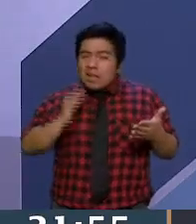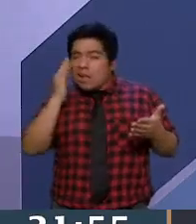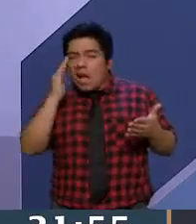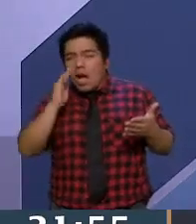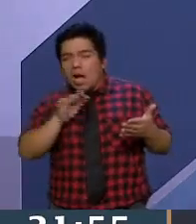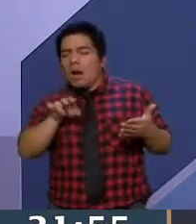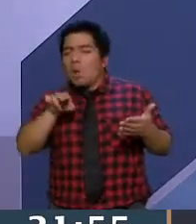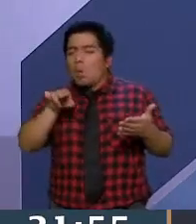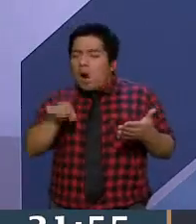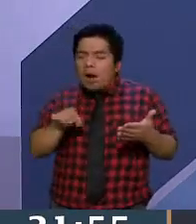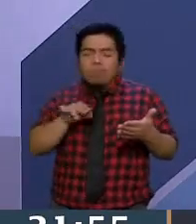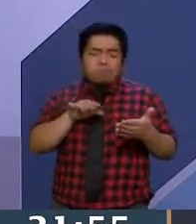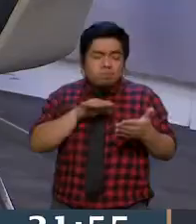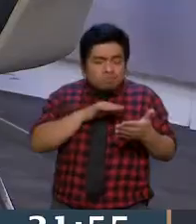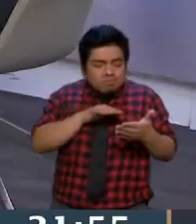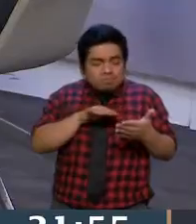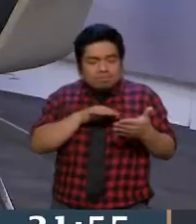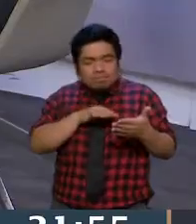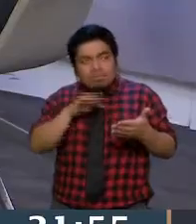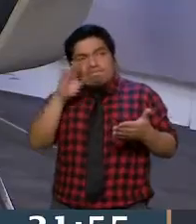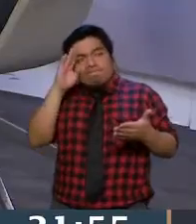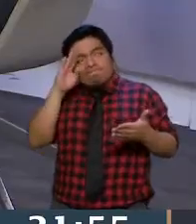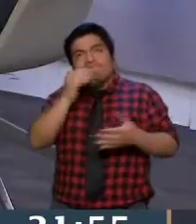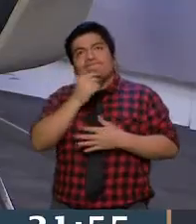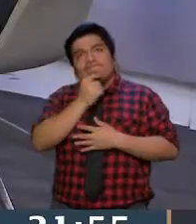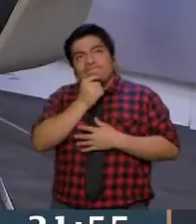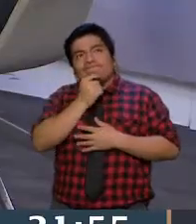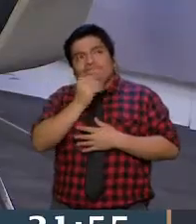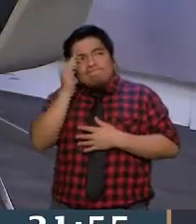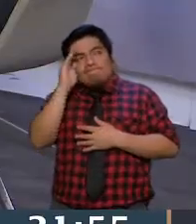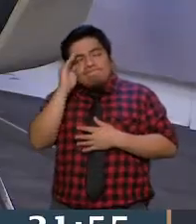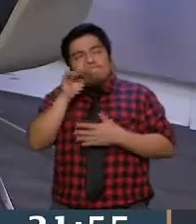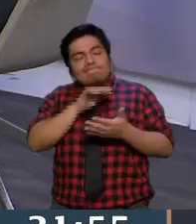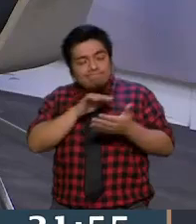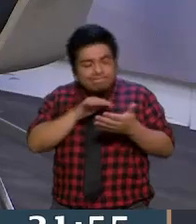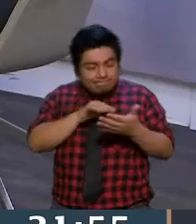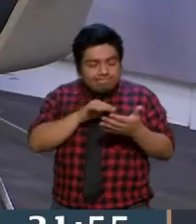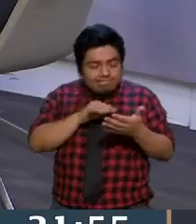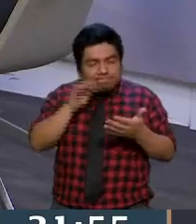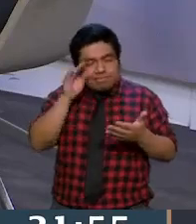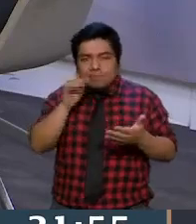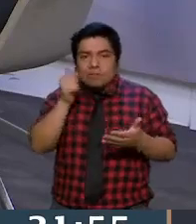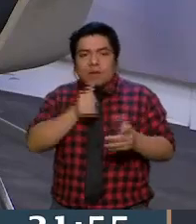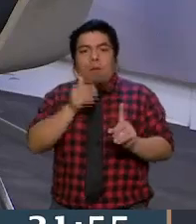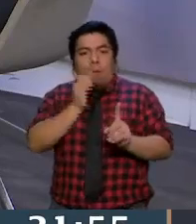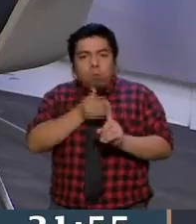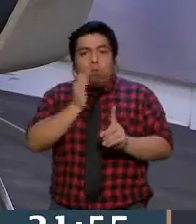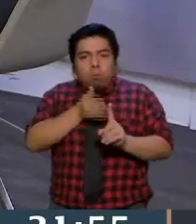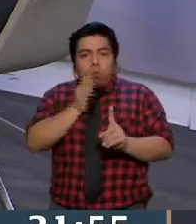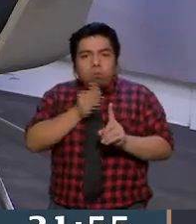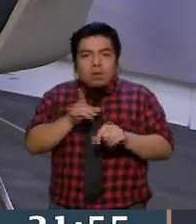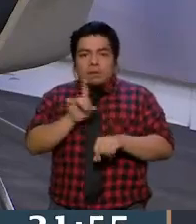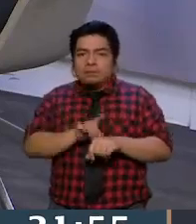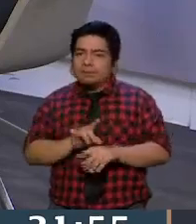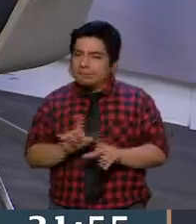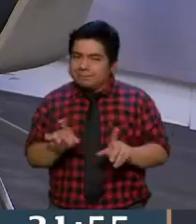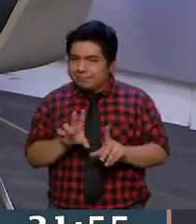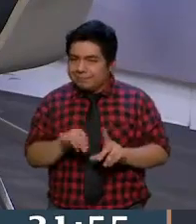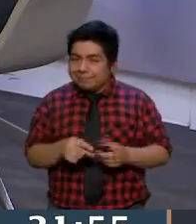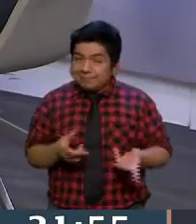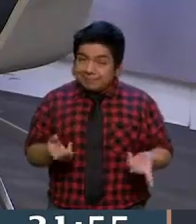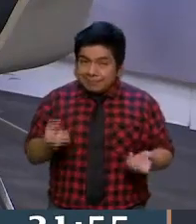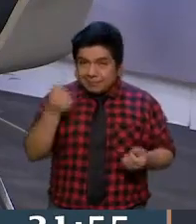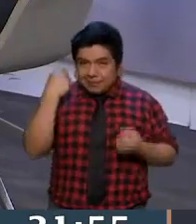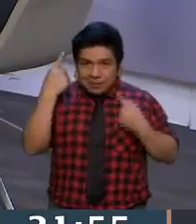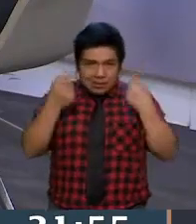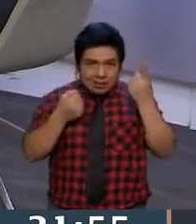claro. un sentarse, un ponerse a pensar. No necesitamos estar en la tendencia del día de hoy. Imagínense si se